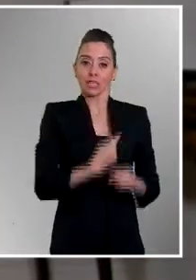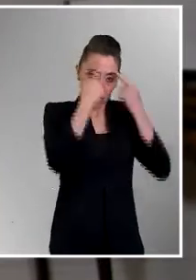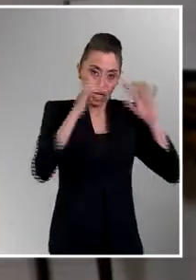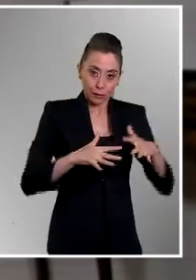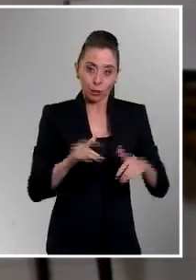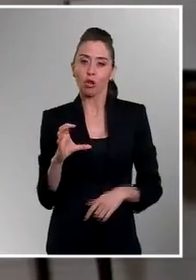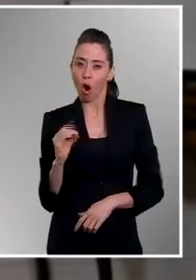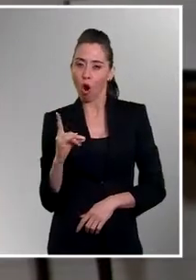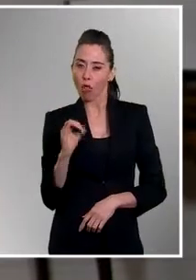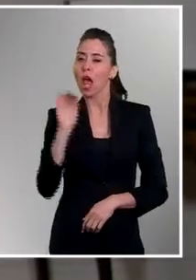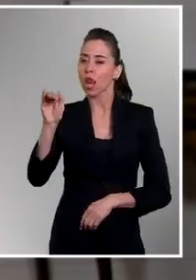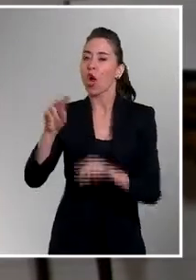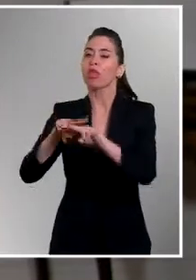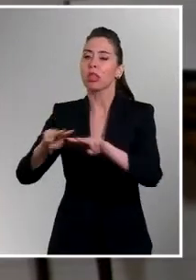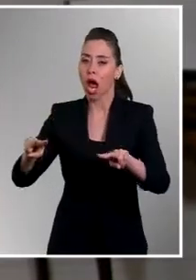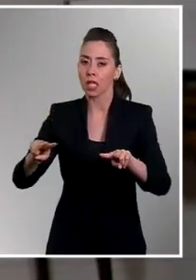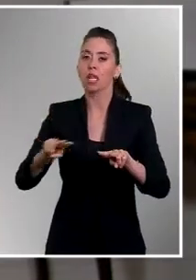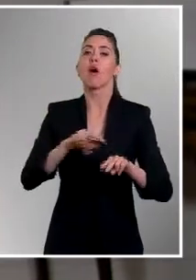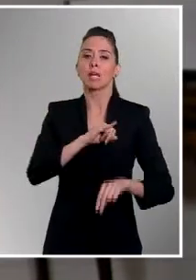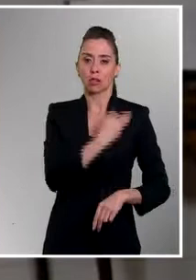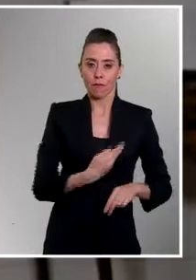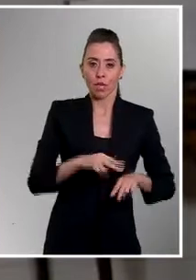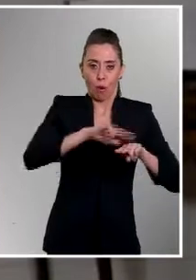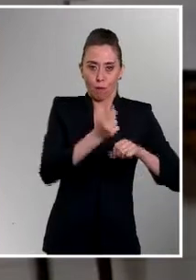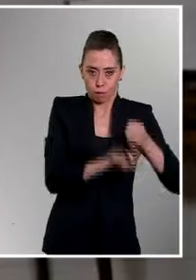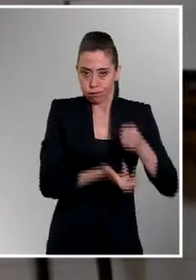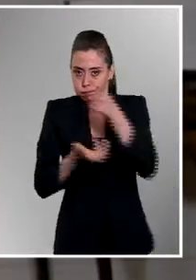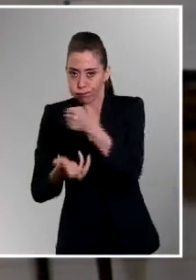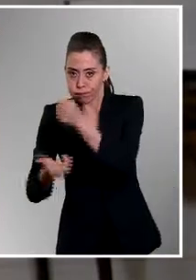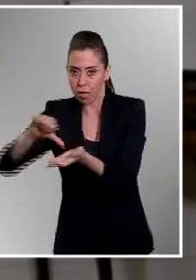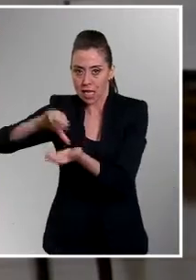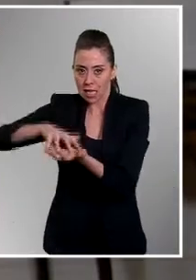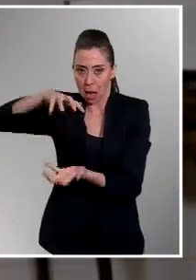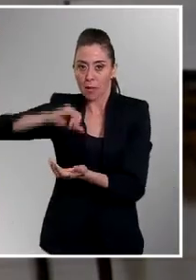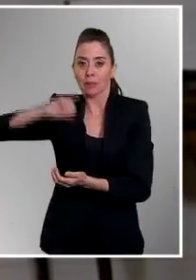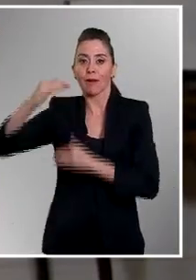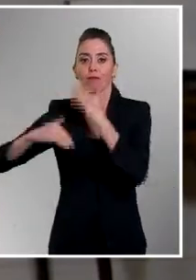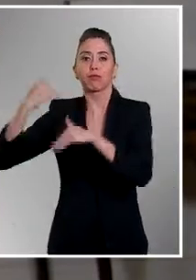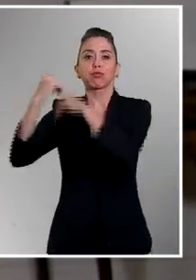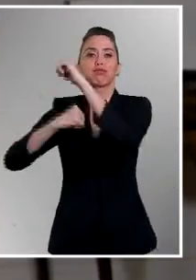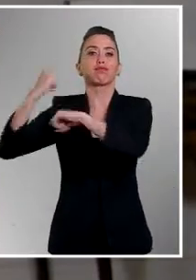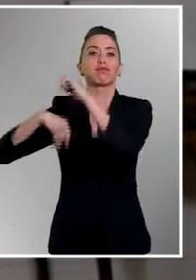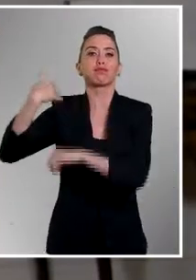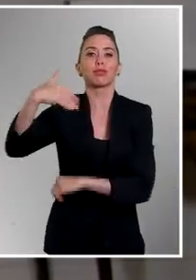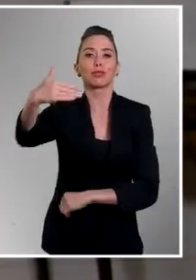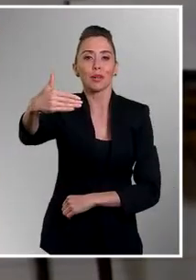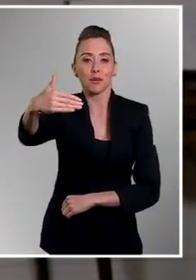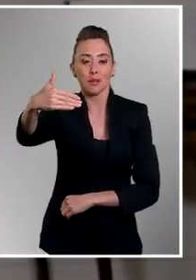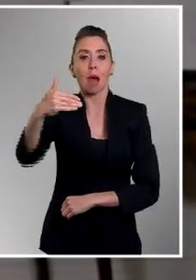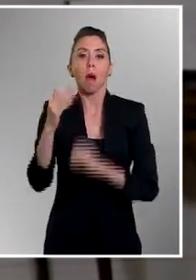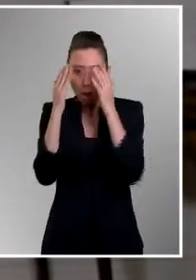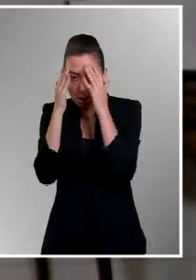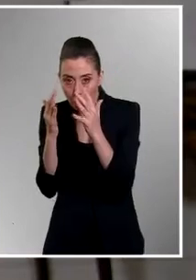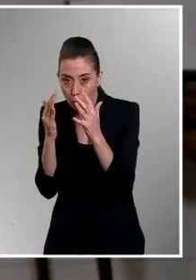puede tener la tranquilidad que vamos a seguir su capitalización para asegurar su actividad por muchos años más y por cierto nos